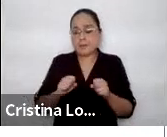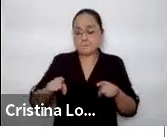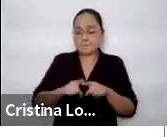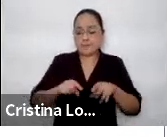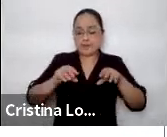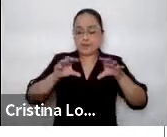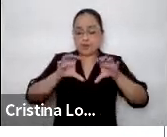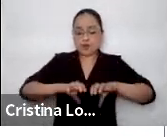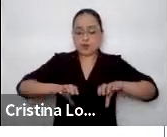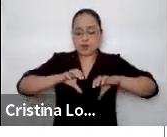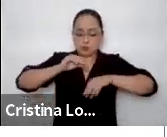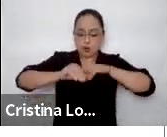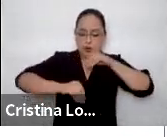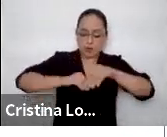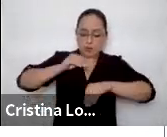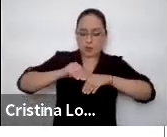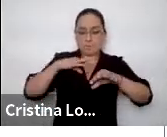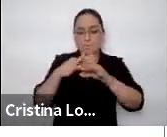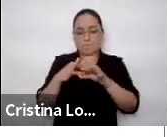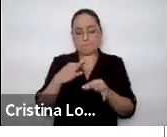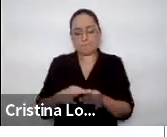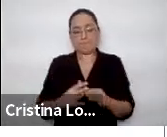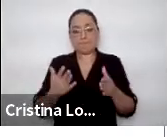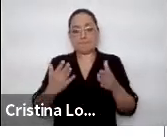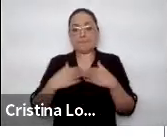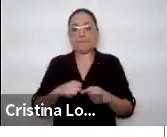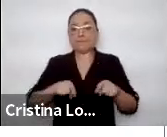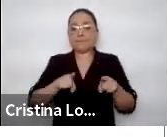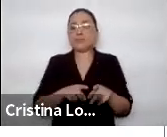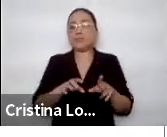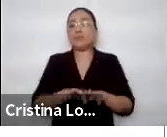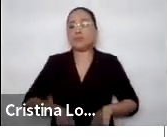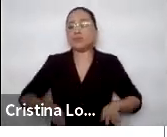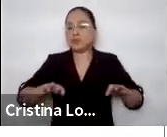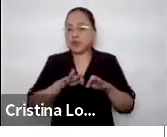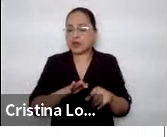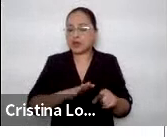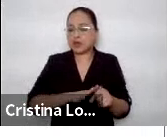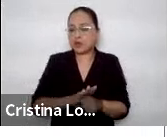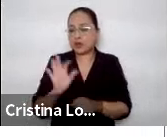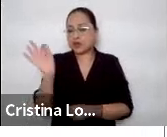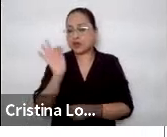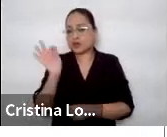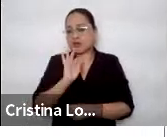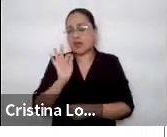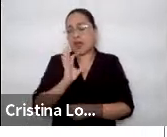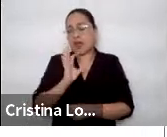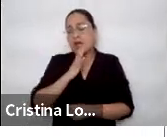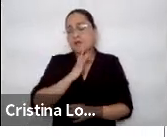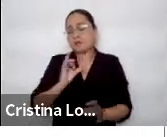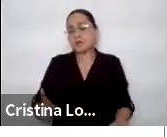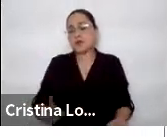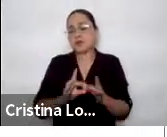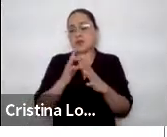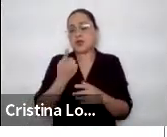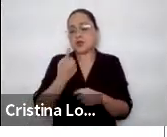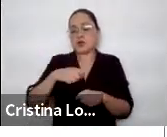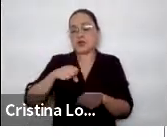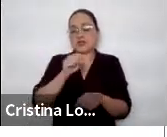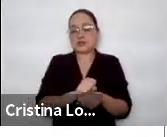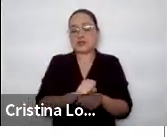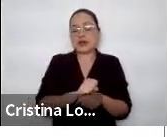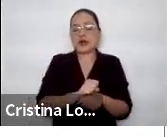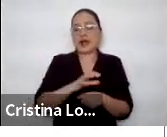sistematización. Y también algo muy importante, si en un momento dado, en una semana, por ejemplo, se mandó